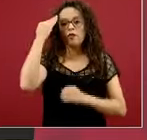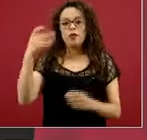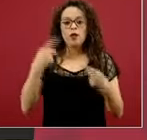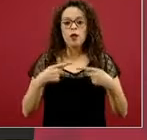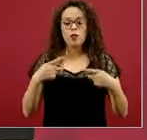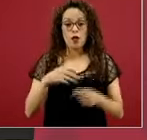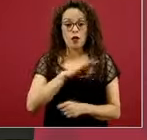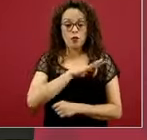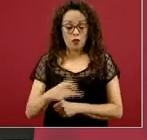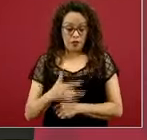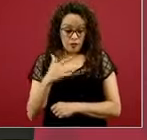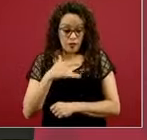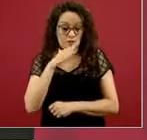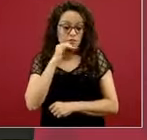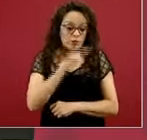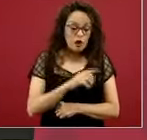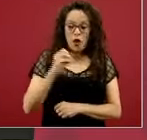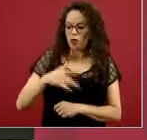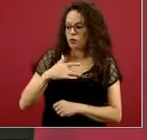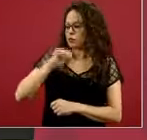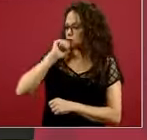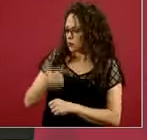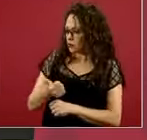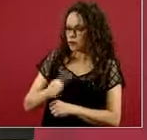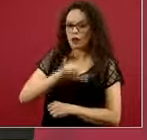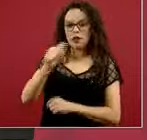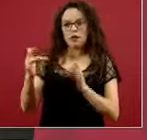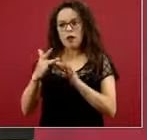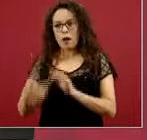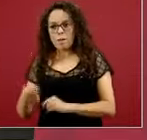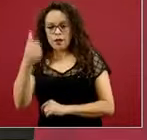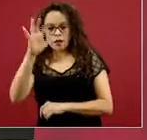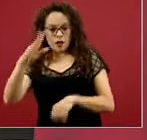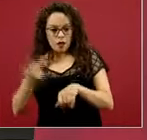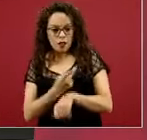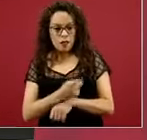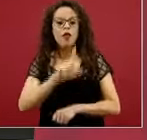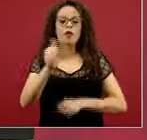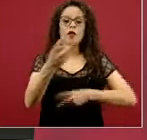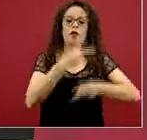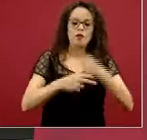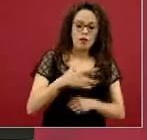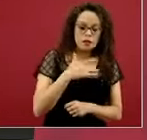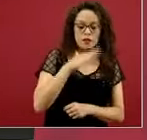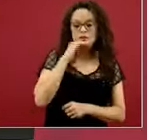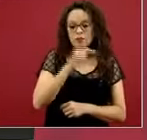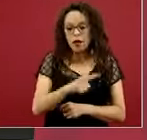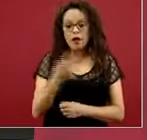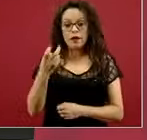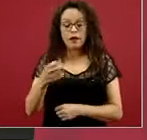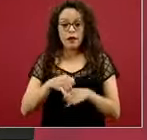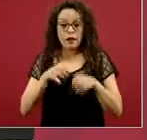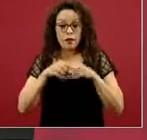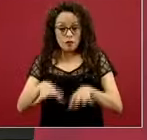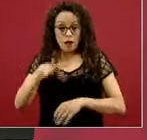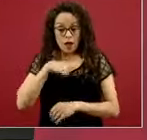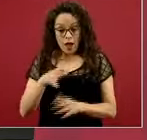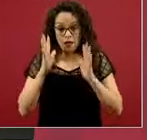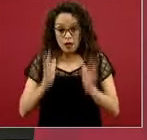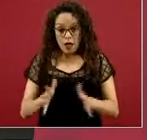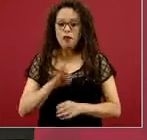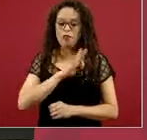puede mantenerse asintomático, cuándo puede después del primer contacto desarrollar síntomas, y una vez que te tenga más información posiblemente